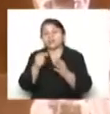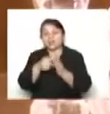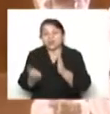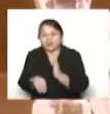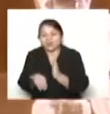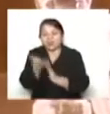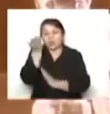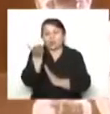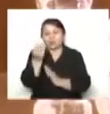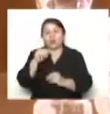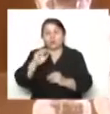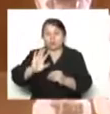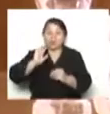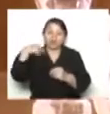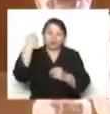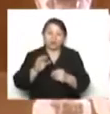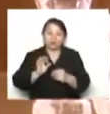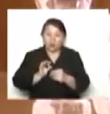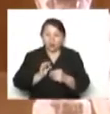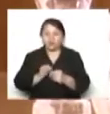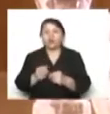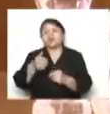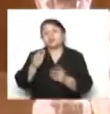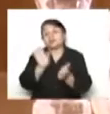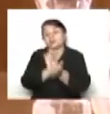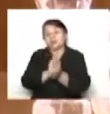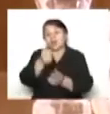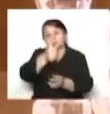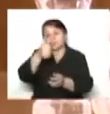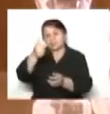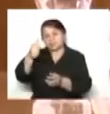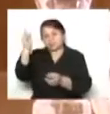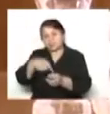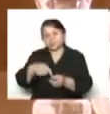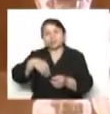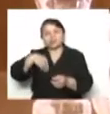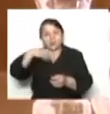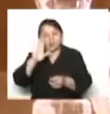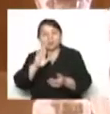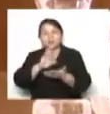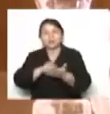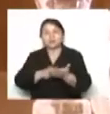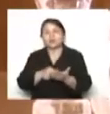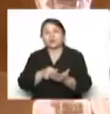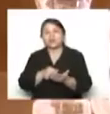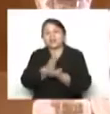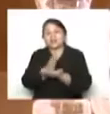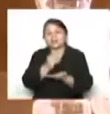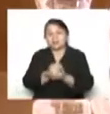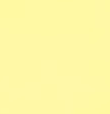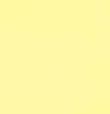para el 2020 y un 66% más a la partida original prevista para el año